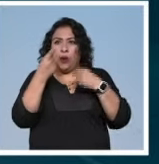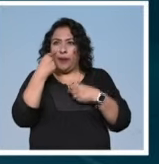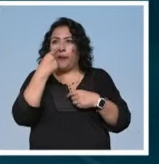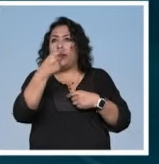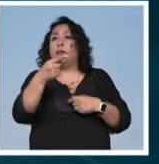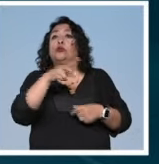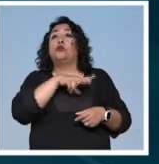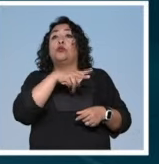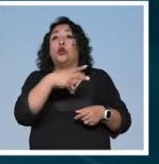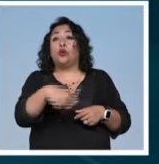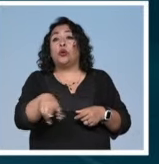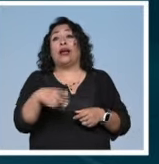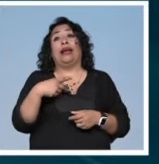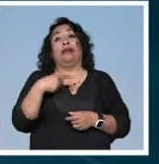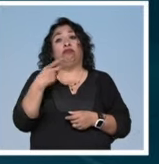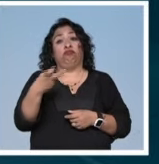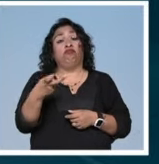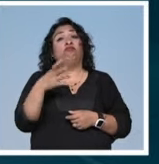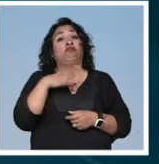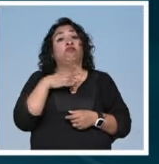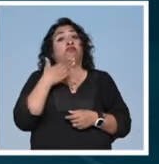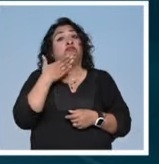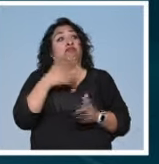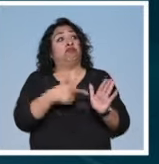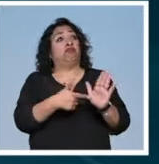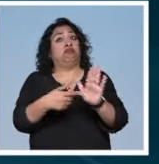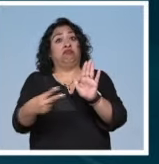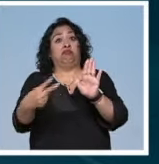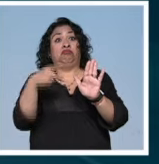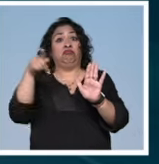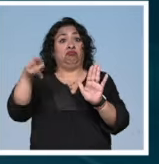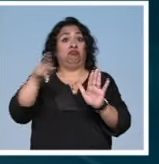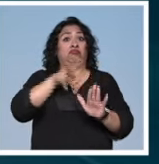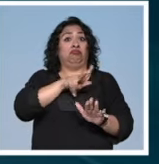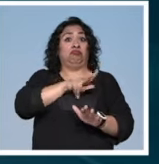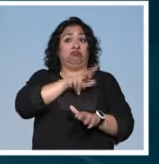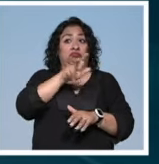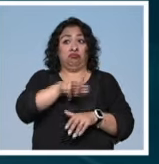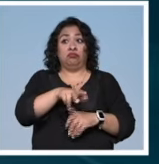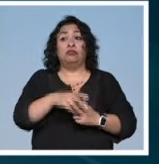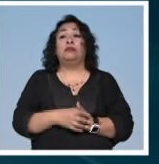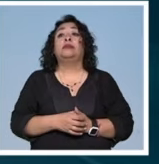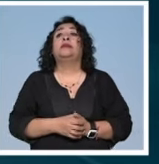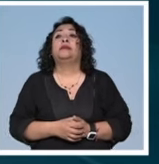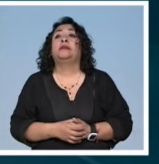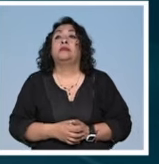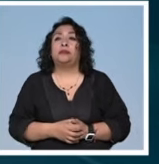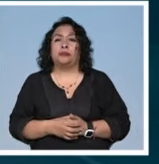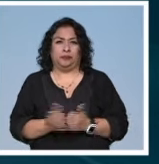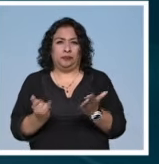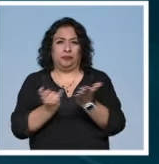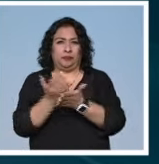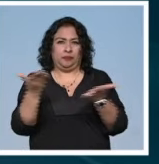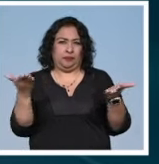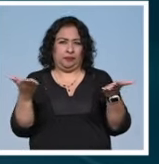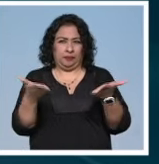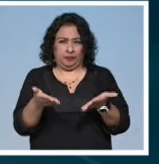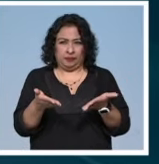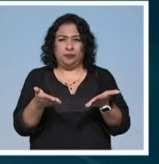en Portugal, las cuales están dando una buena impresión en ese país. Decidimos presentar